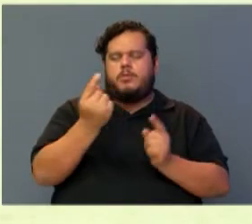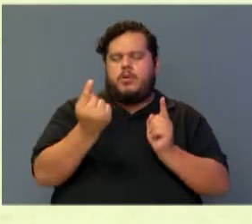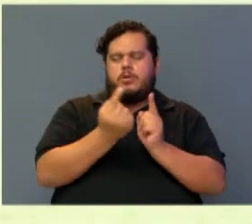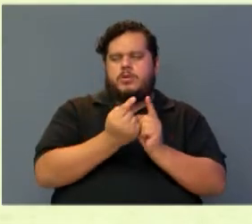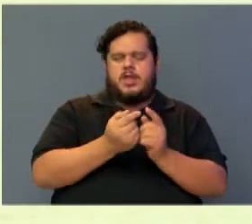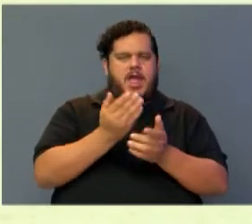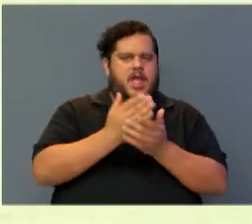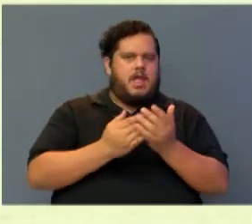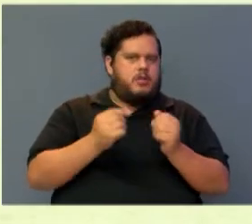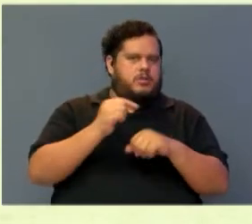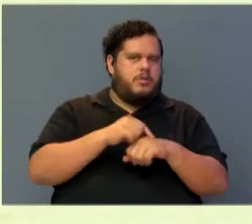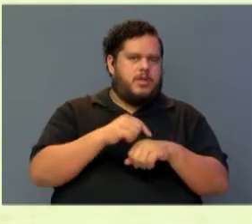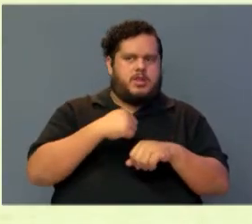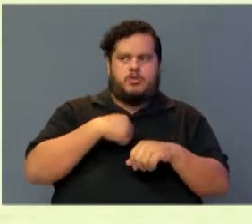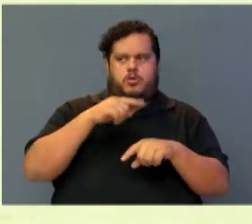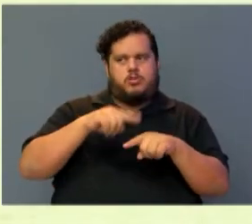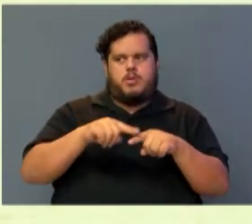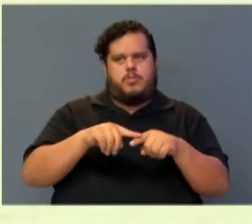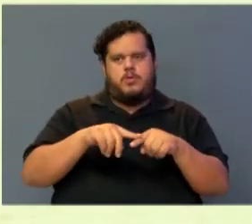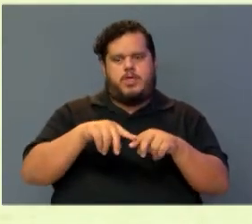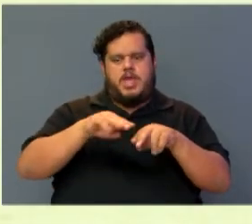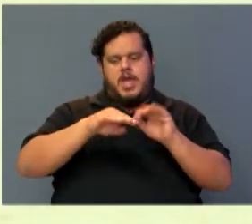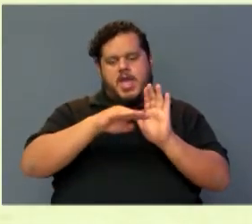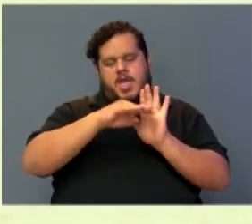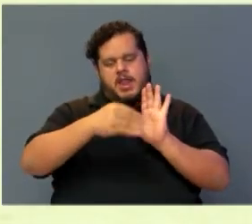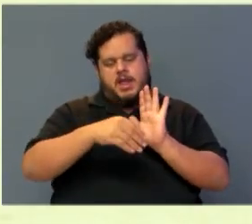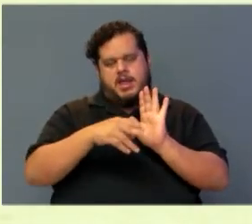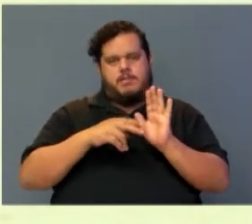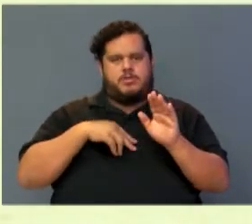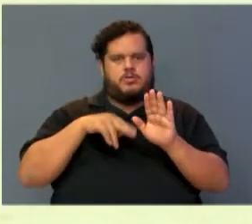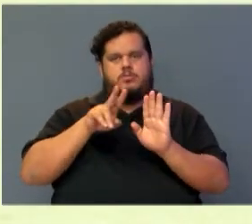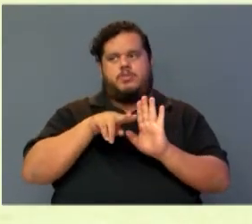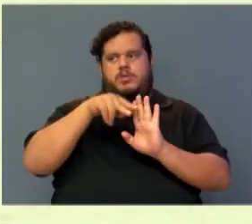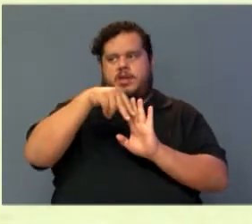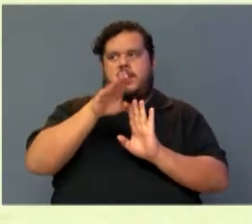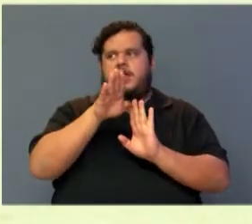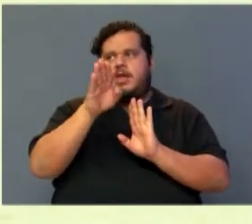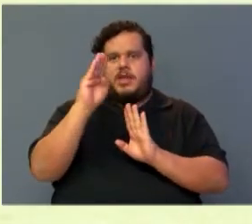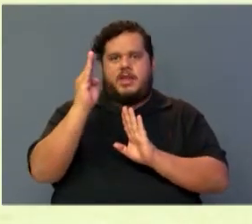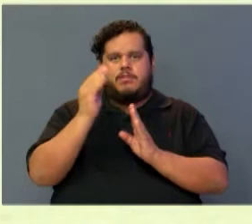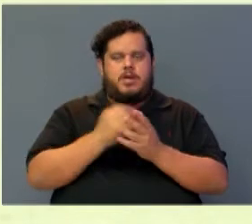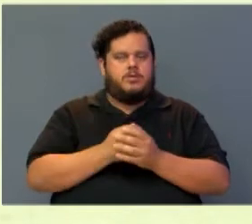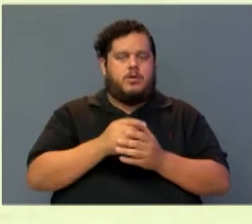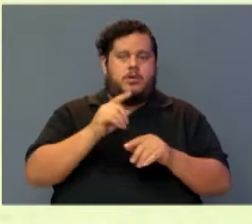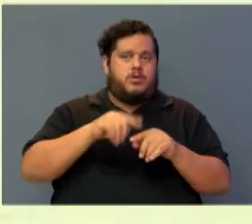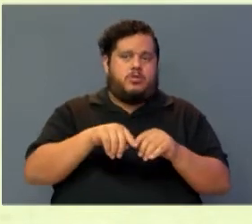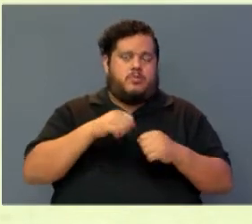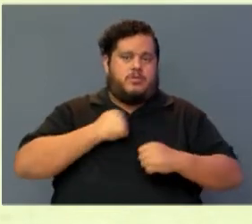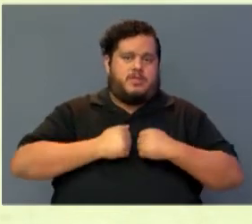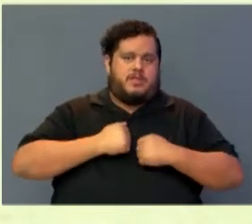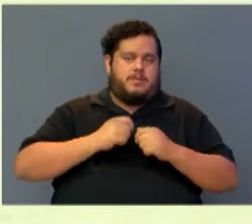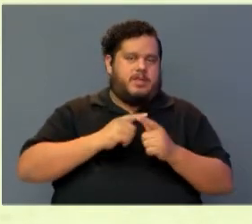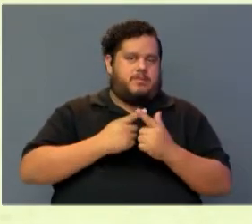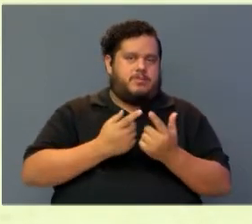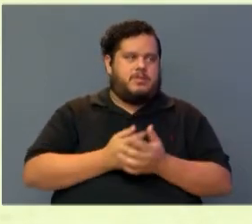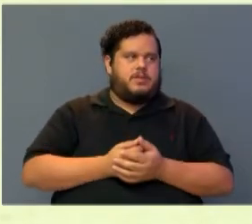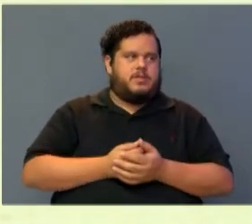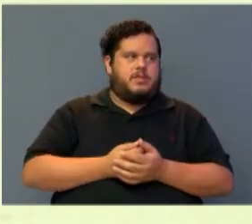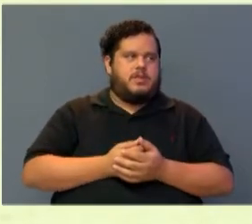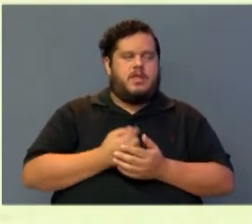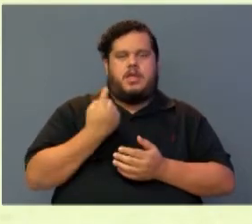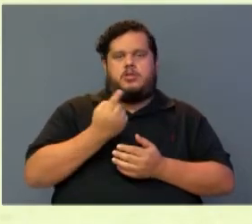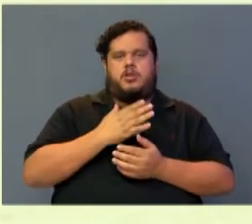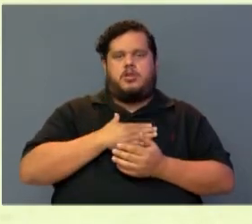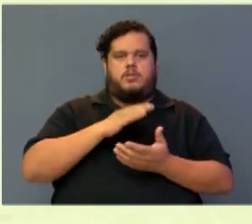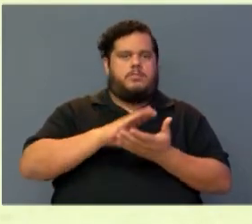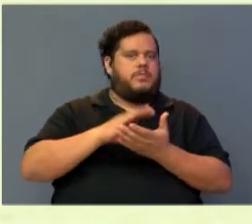Pasaba momentos en que yo no me podía parar de la cama, imagínense, y no podía ni ir al baño. No podía ni bañarme, entonces solo mi